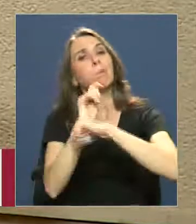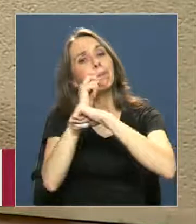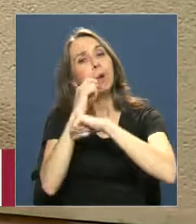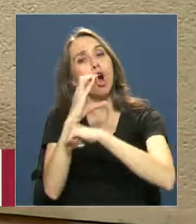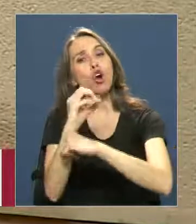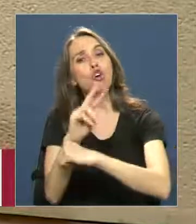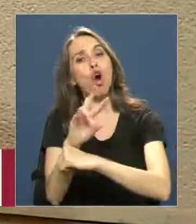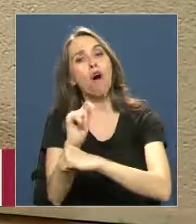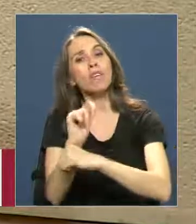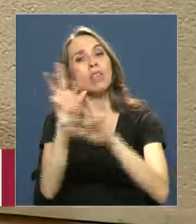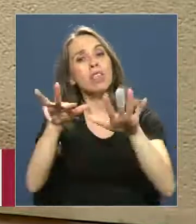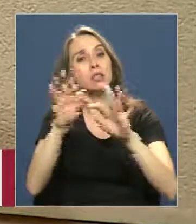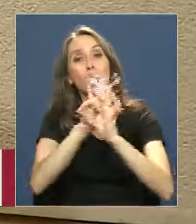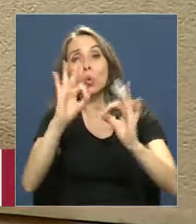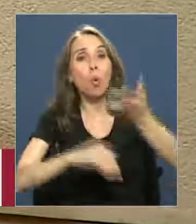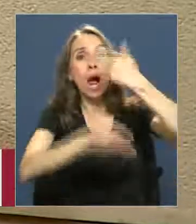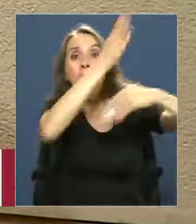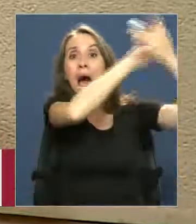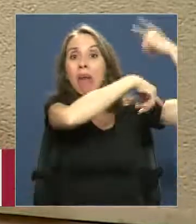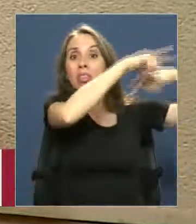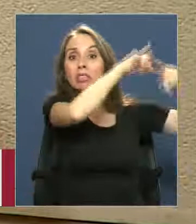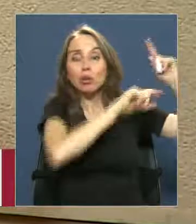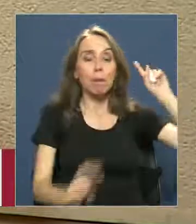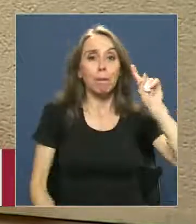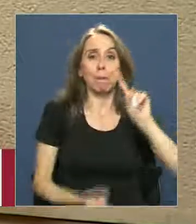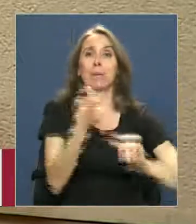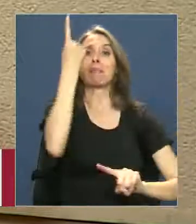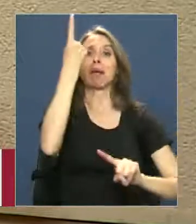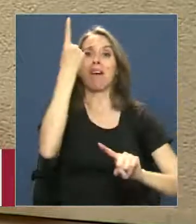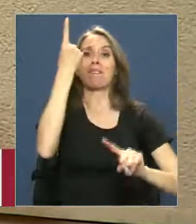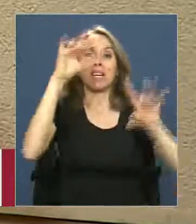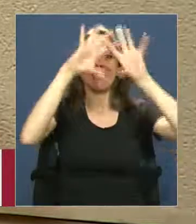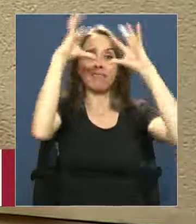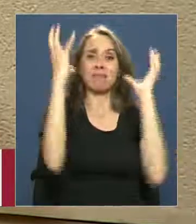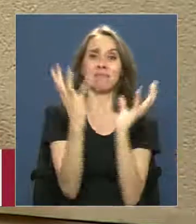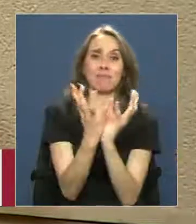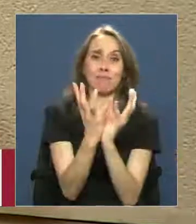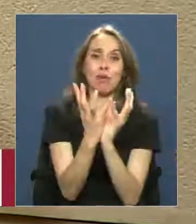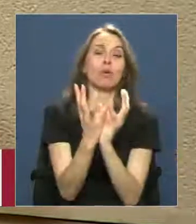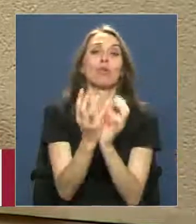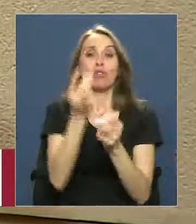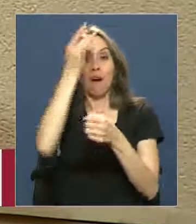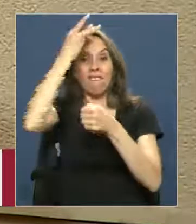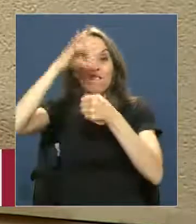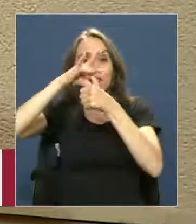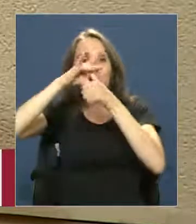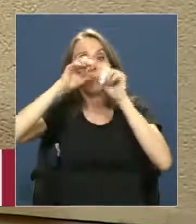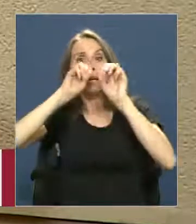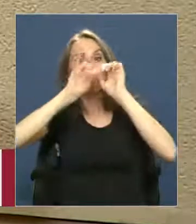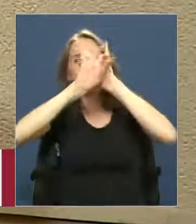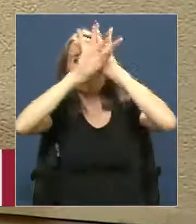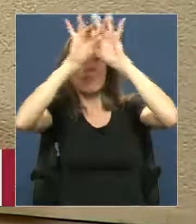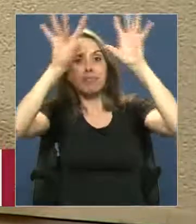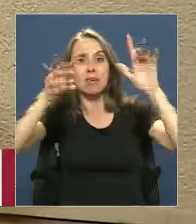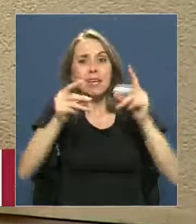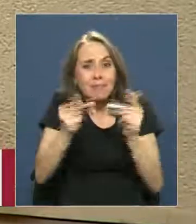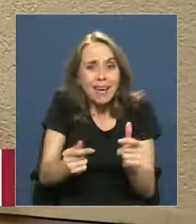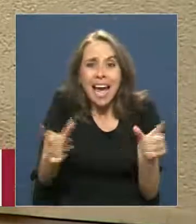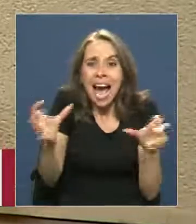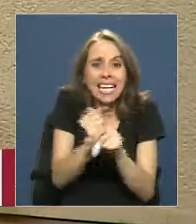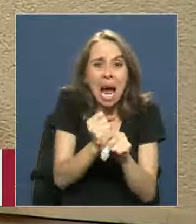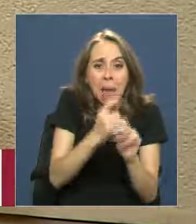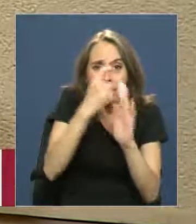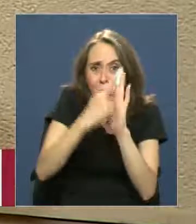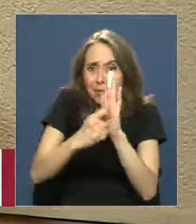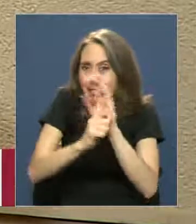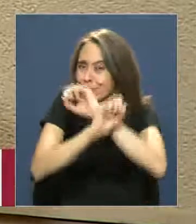no tiene precedentes. Nunca antes en la historia de la humanidad una pandemia se había expandido con tanta rapidez a través del orbe.